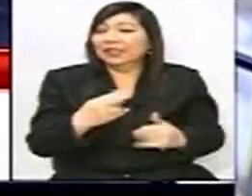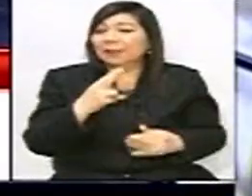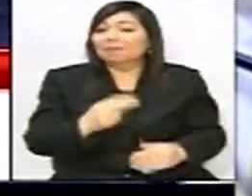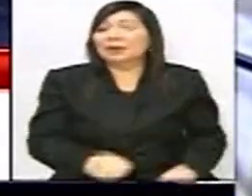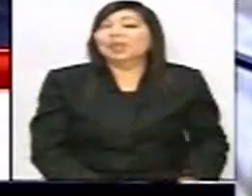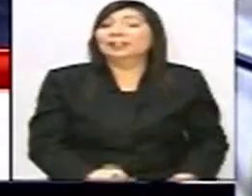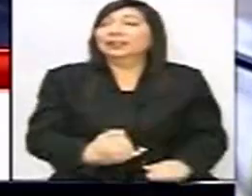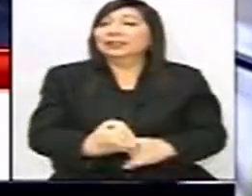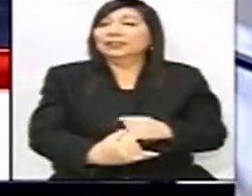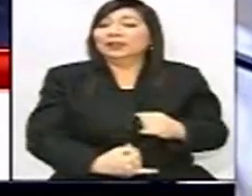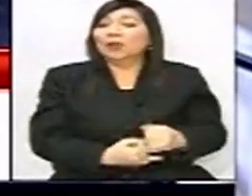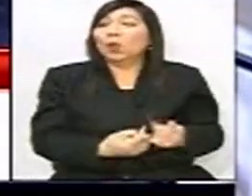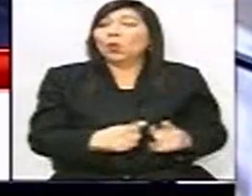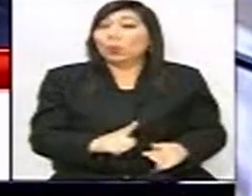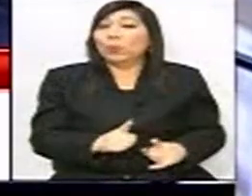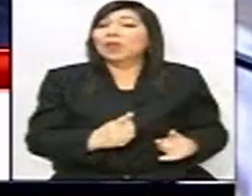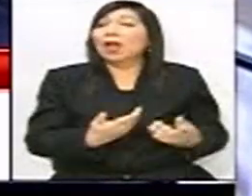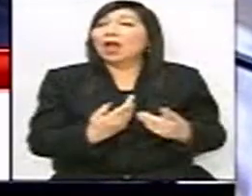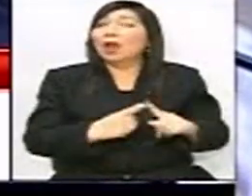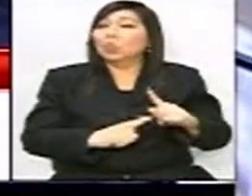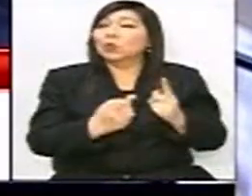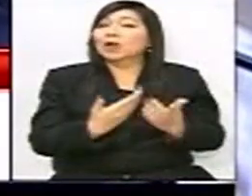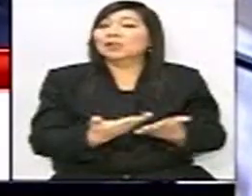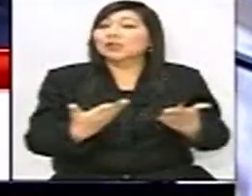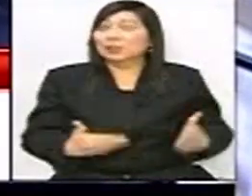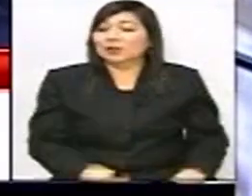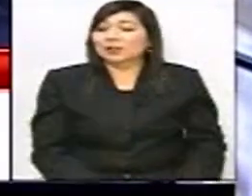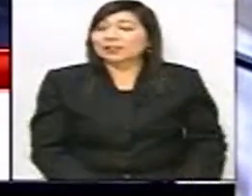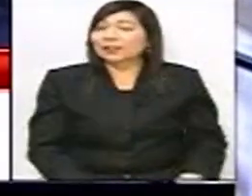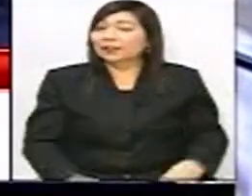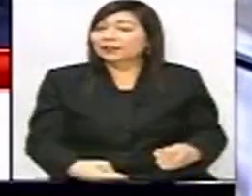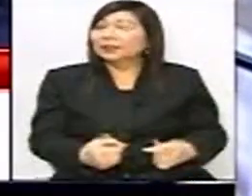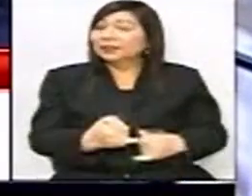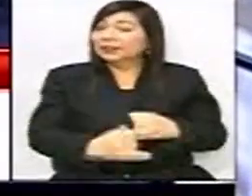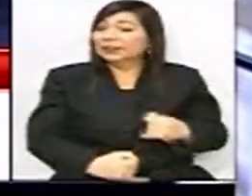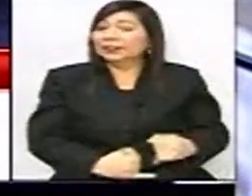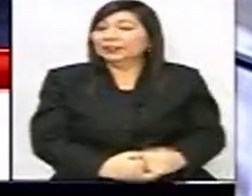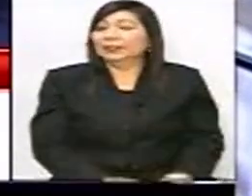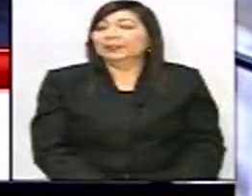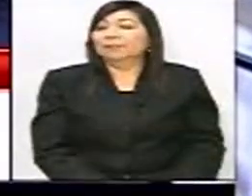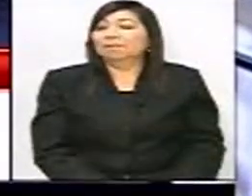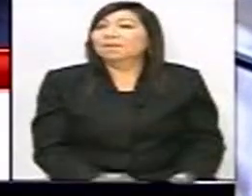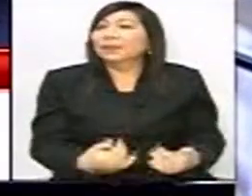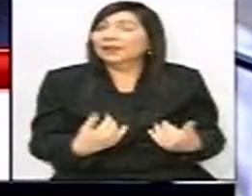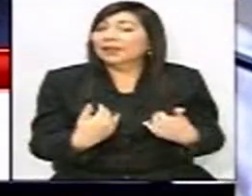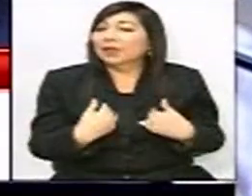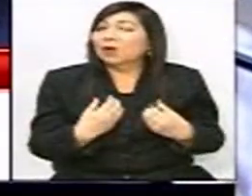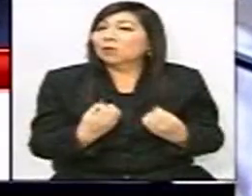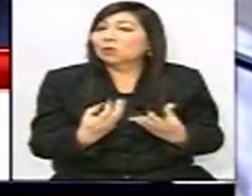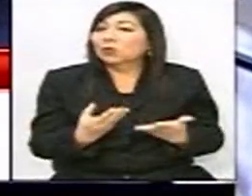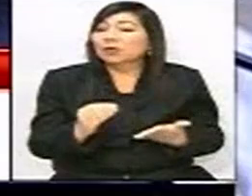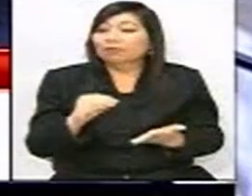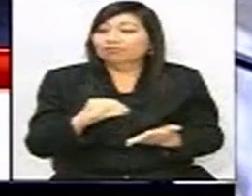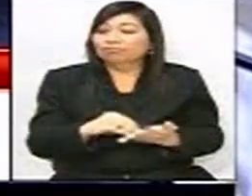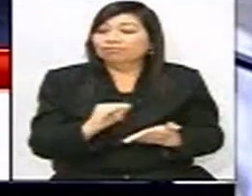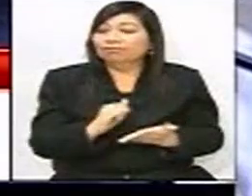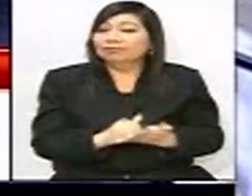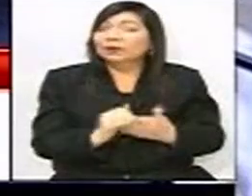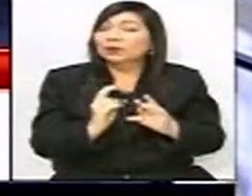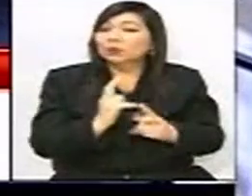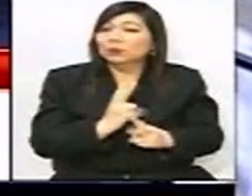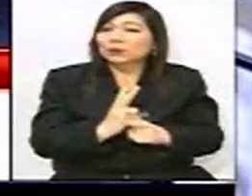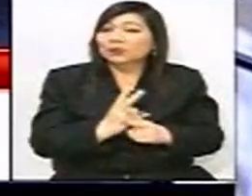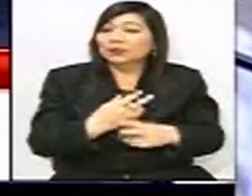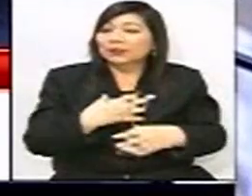Perú, internacional, en cuanto a algunas cosas nos hemos sometido a la competencia internacional, y que debemos actuar con muchísima ponderación, cautelando,